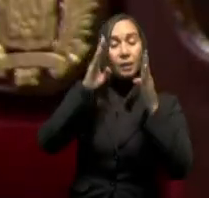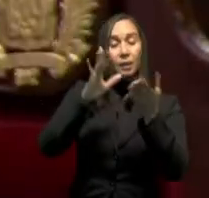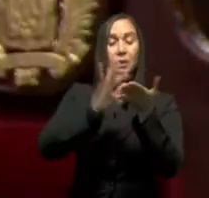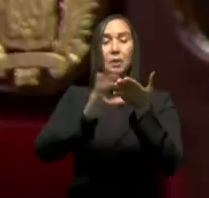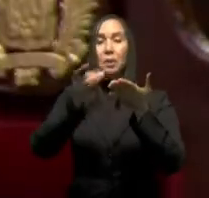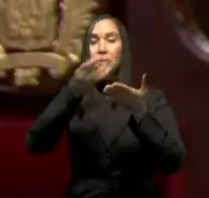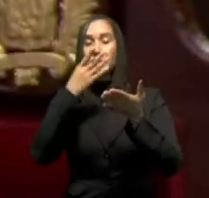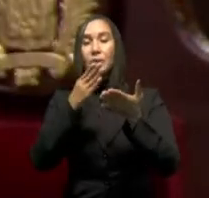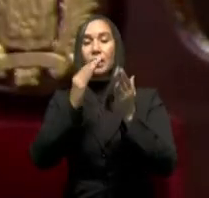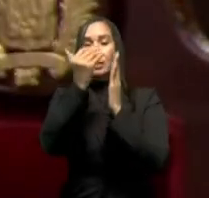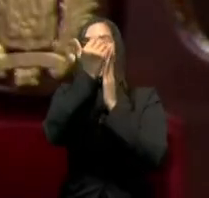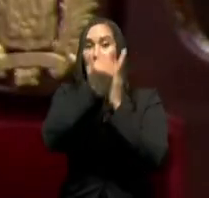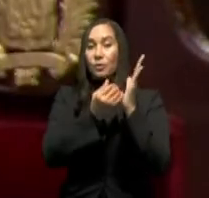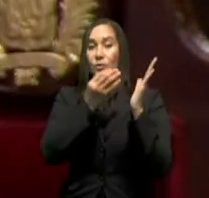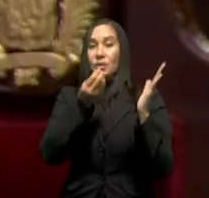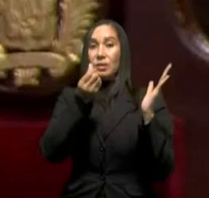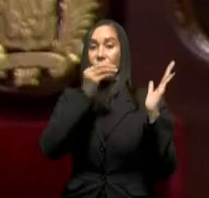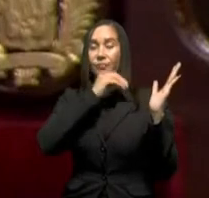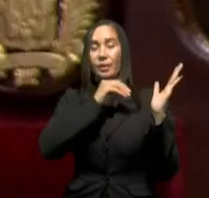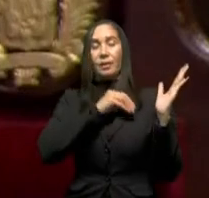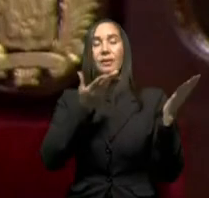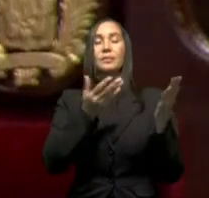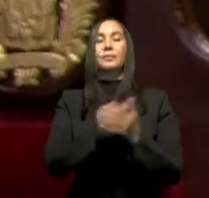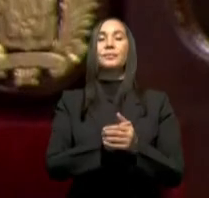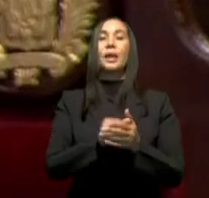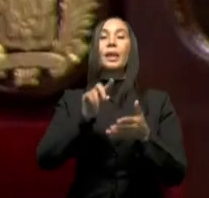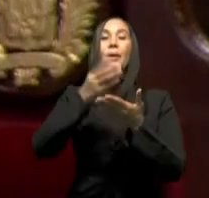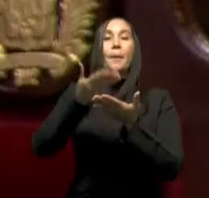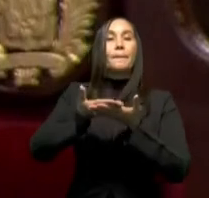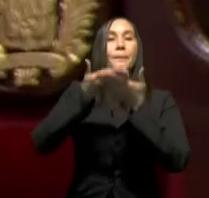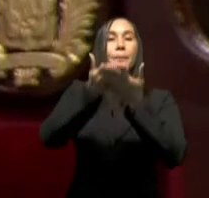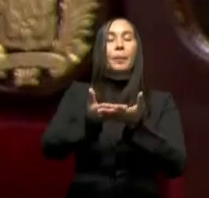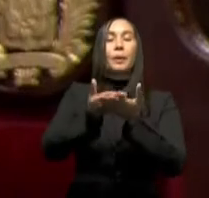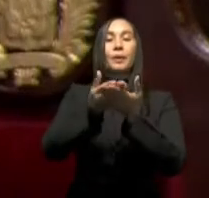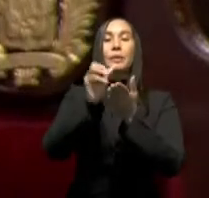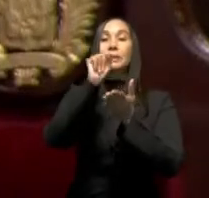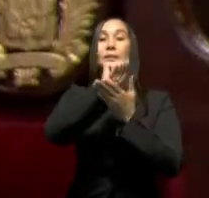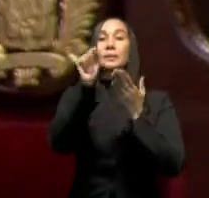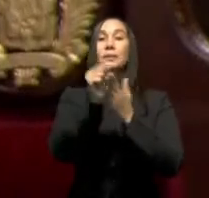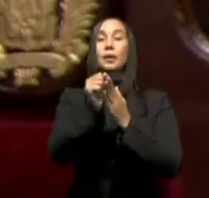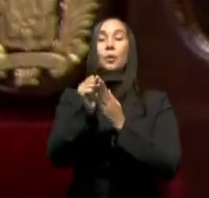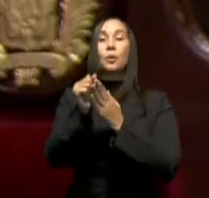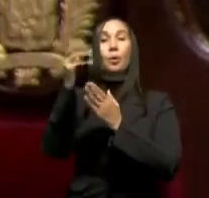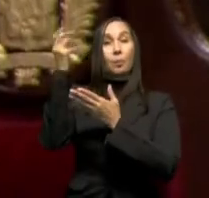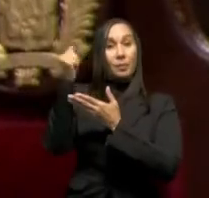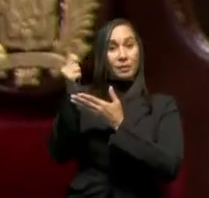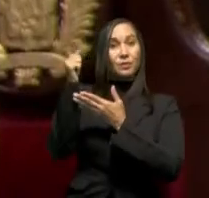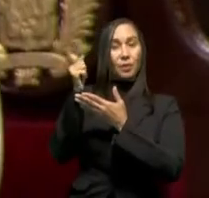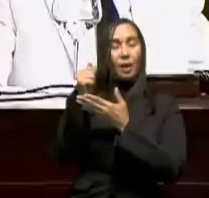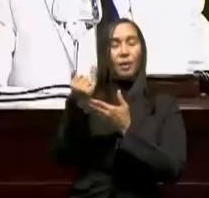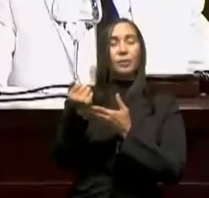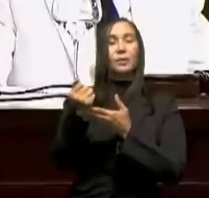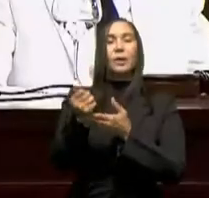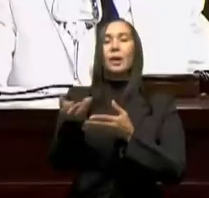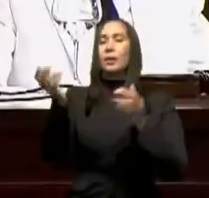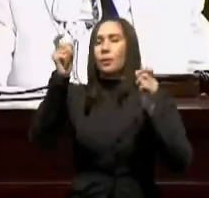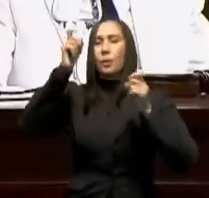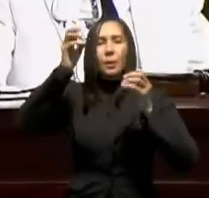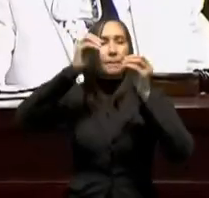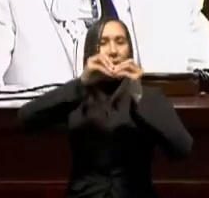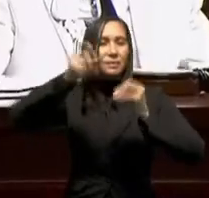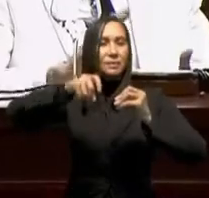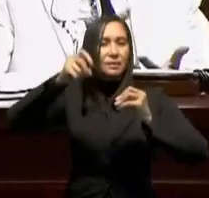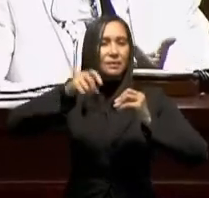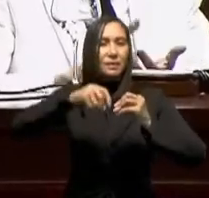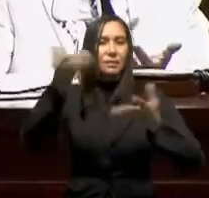eliminando el gasto de bolsillo de la población. También proponemos la cobertura de seguro de salud a los pensionados, quienes son los que más lo